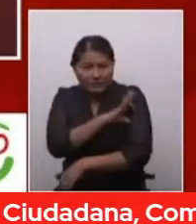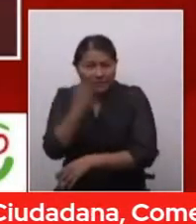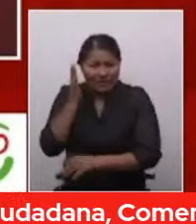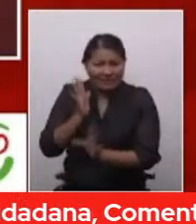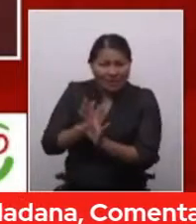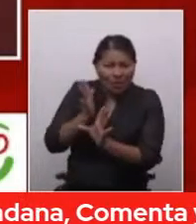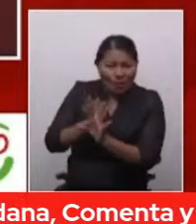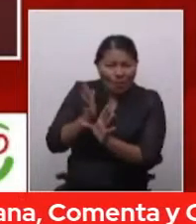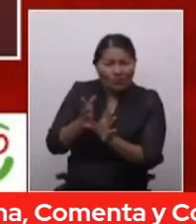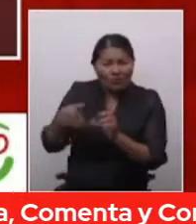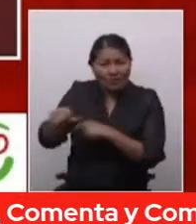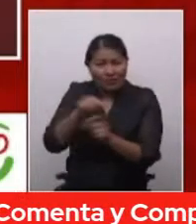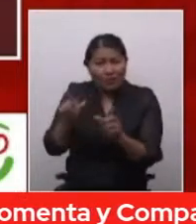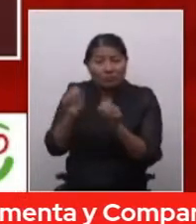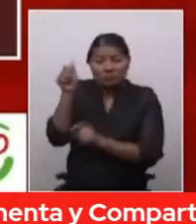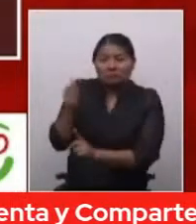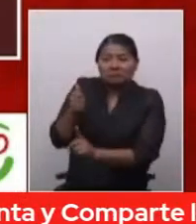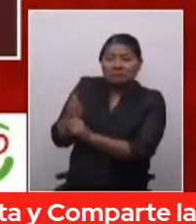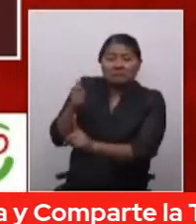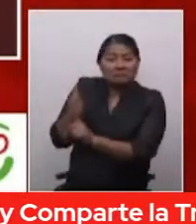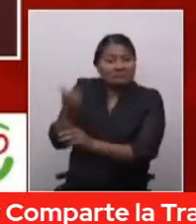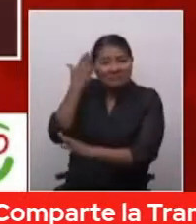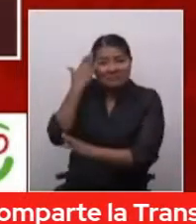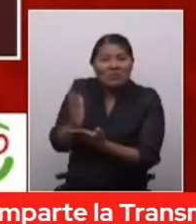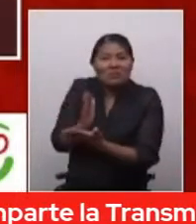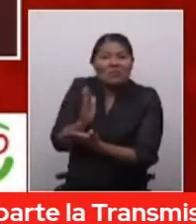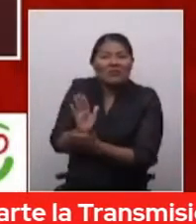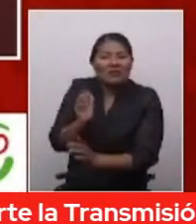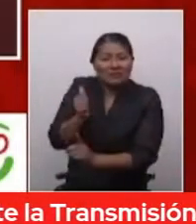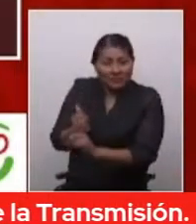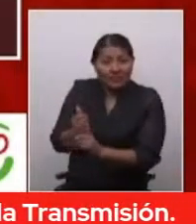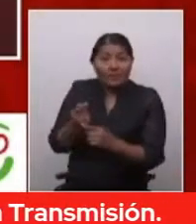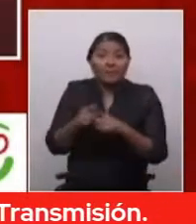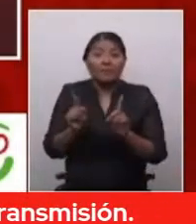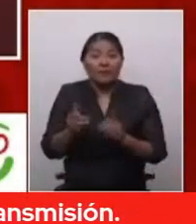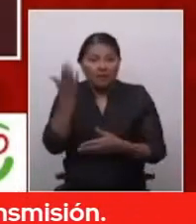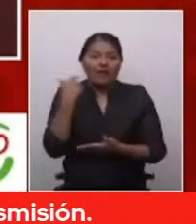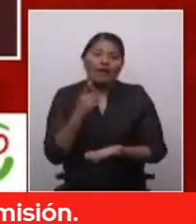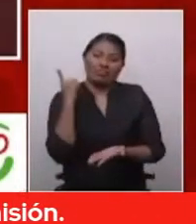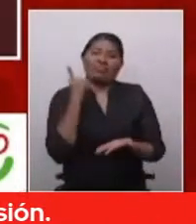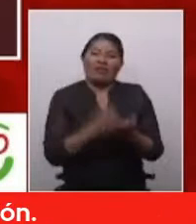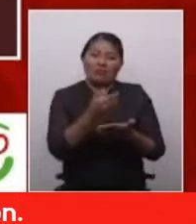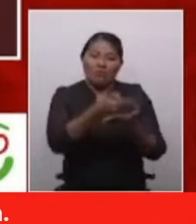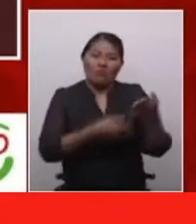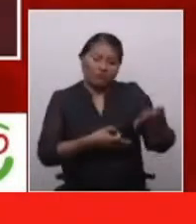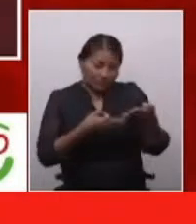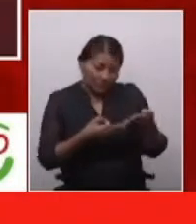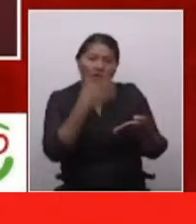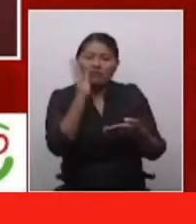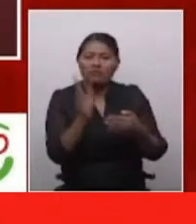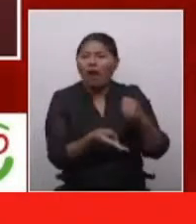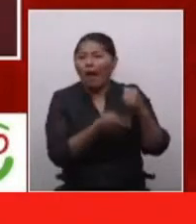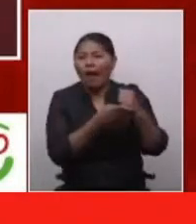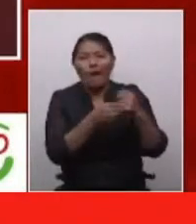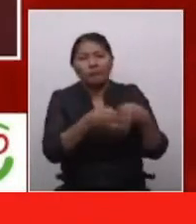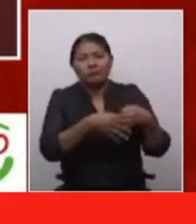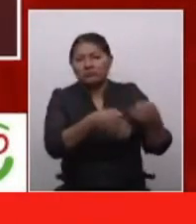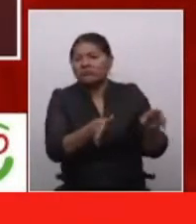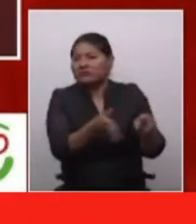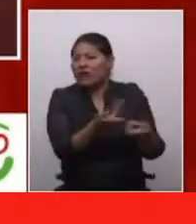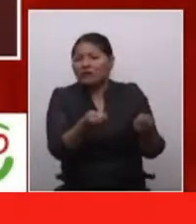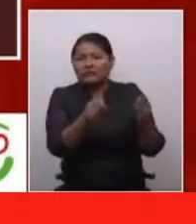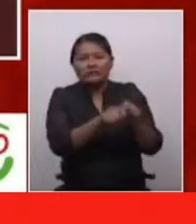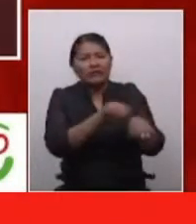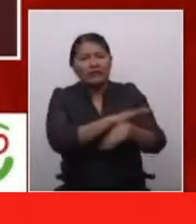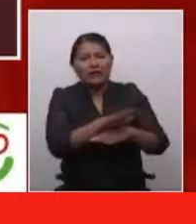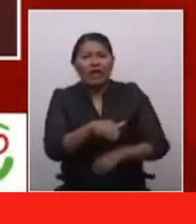y es típico de un adolescente. Problema, esta denuncia, que claro que fue archivada y que claro que fue cerrada por